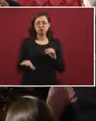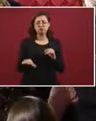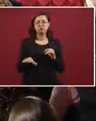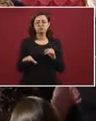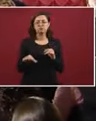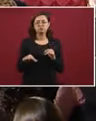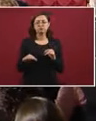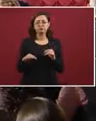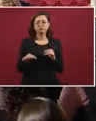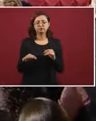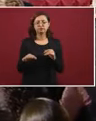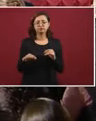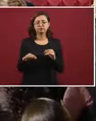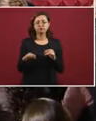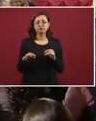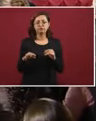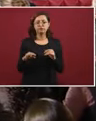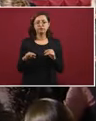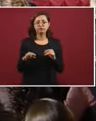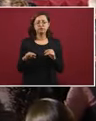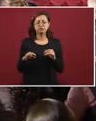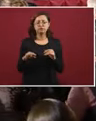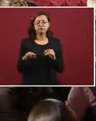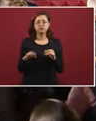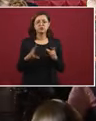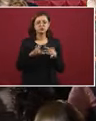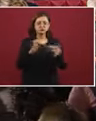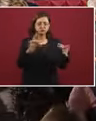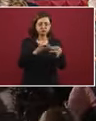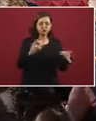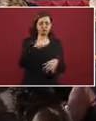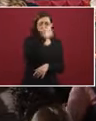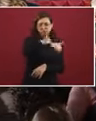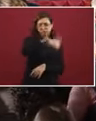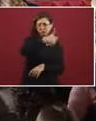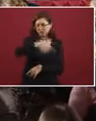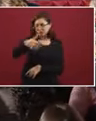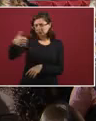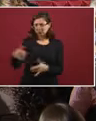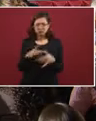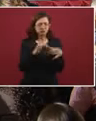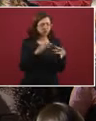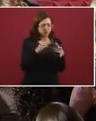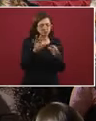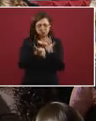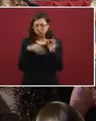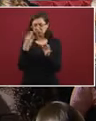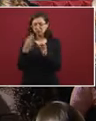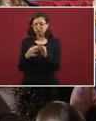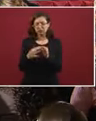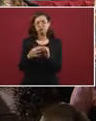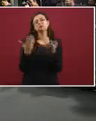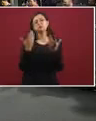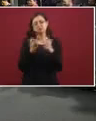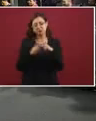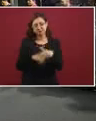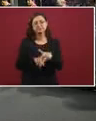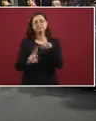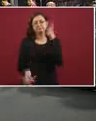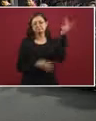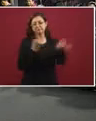que se terminen las exposiciones, abrimos la